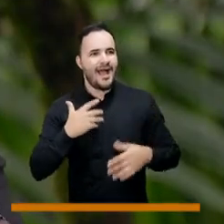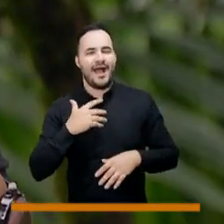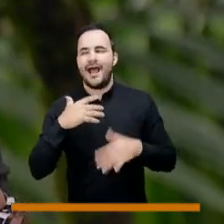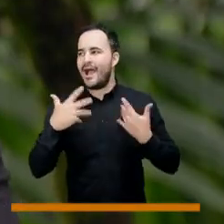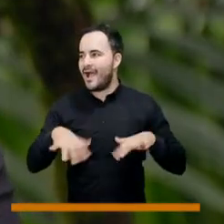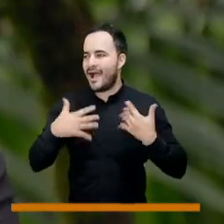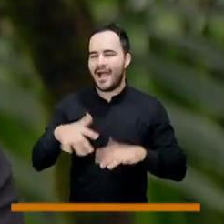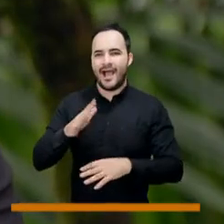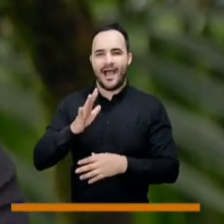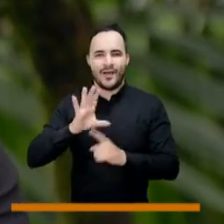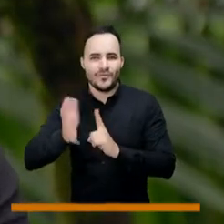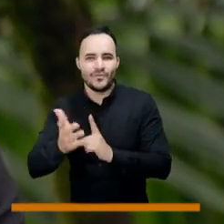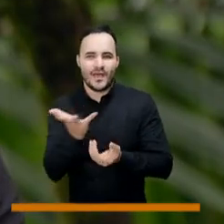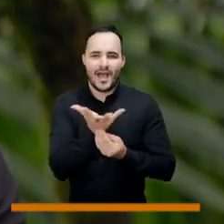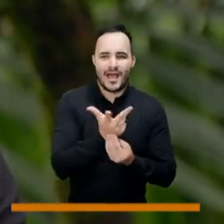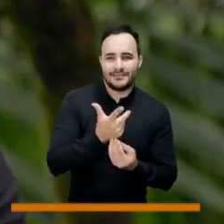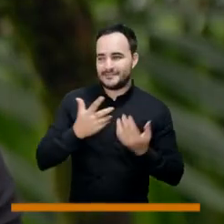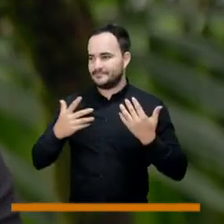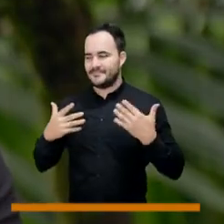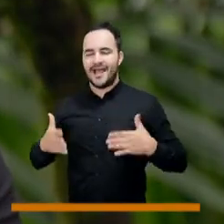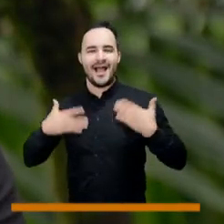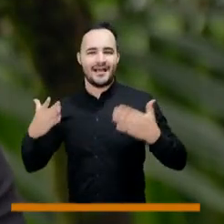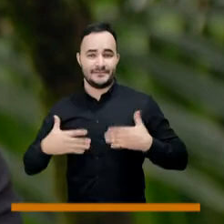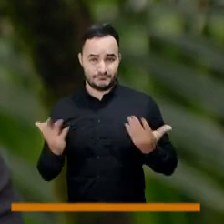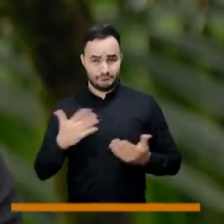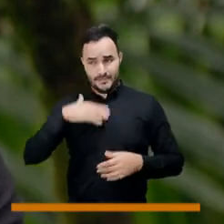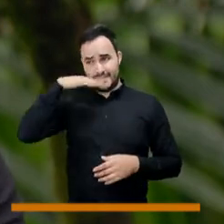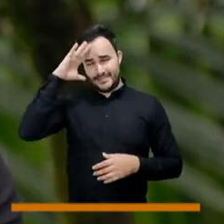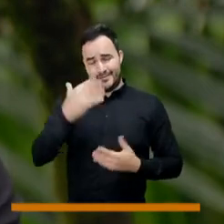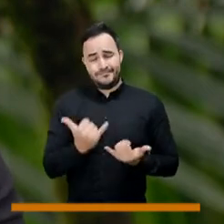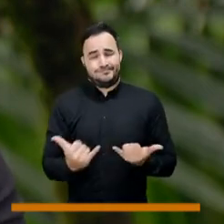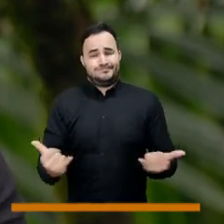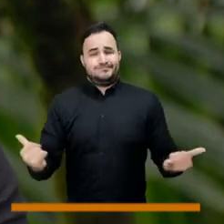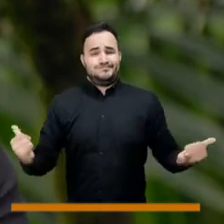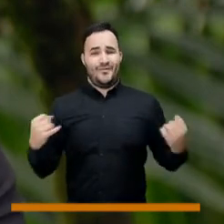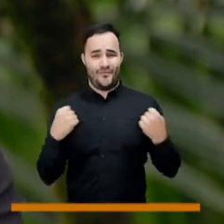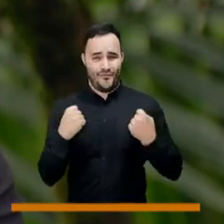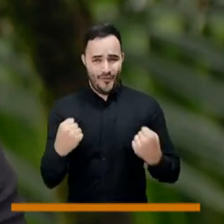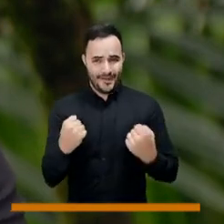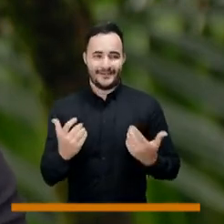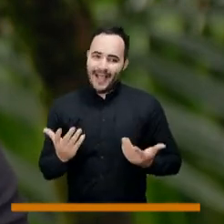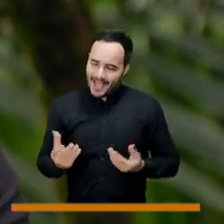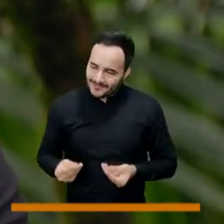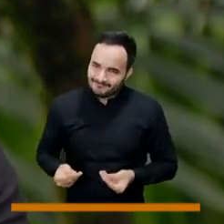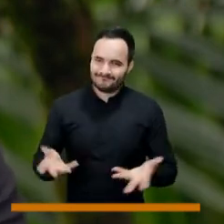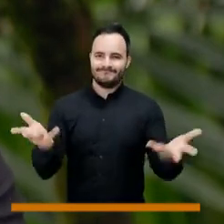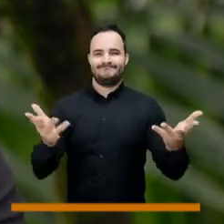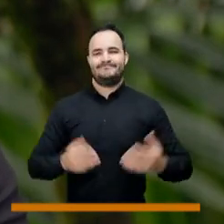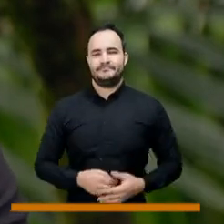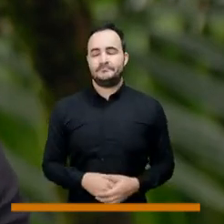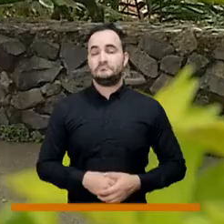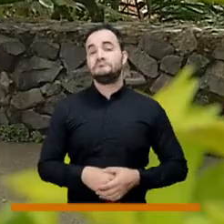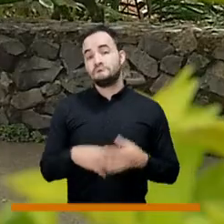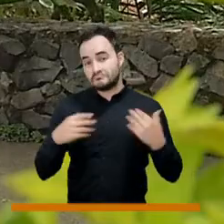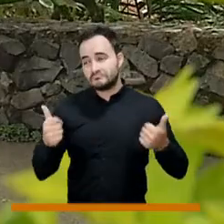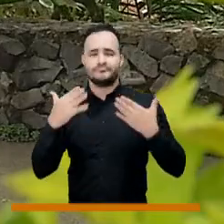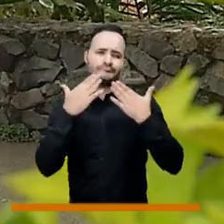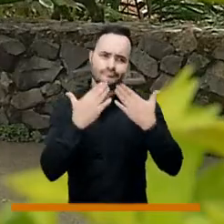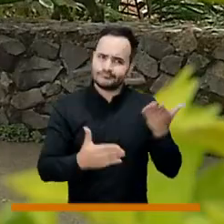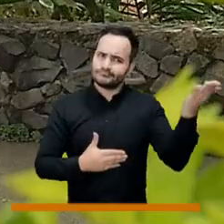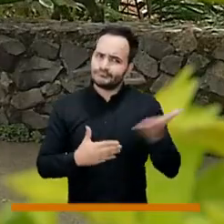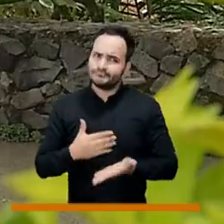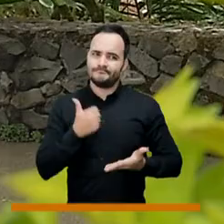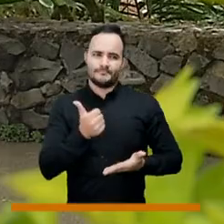enamoren de diferentes expresiones artísticas y culturales que tenemos. Medellín es una ciudad rica en expresiones artísticas, en expresiones culturales.